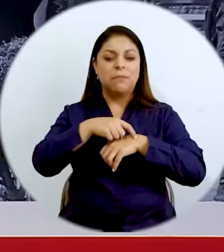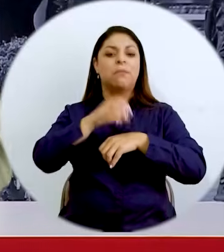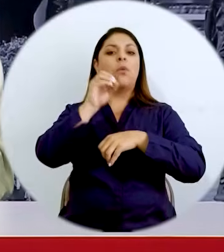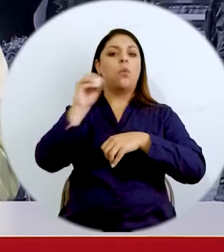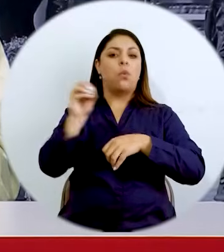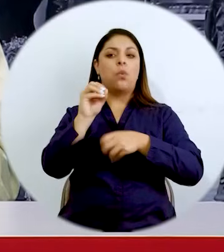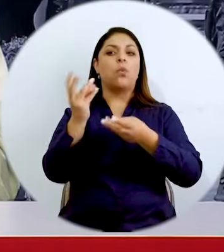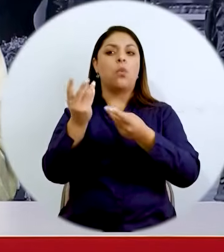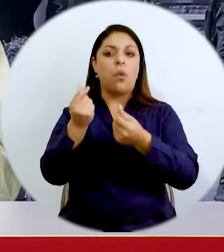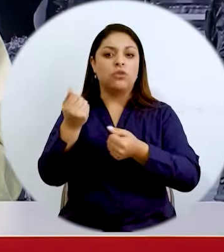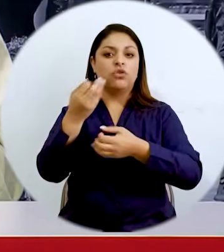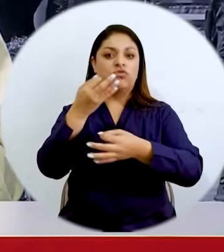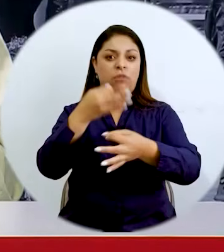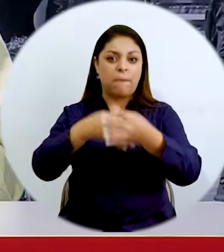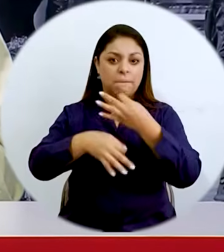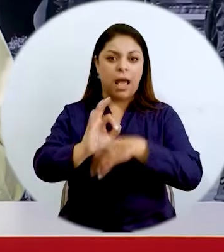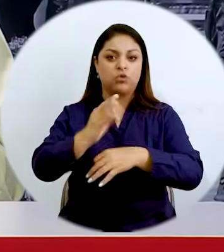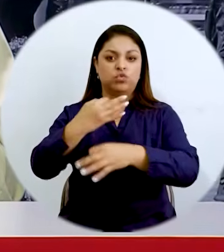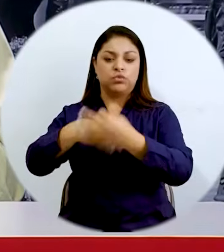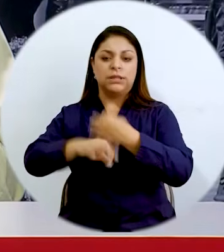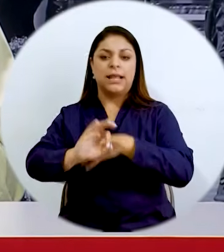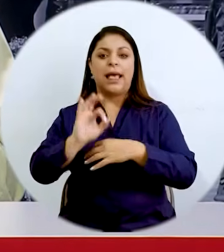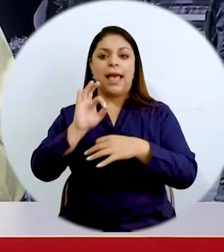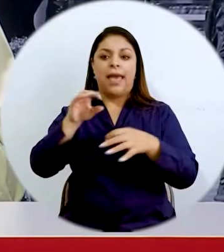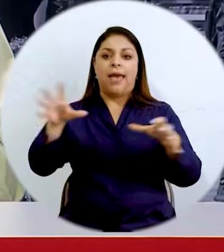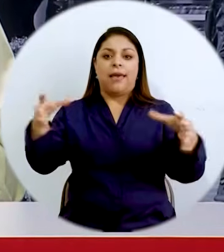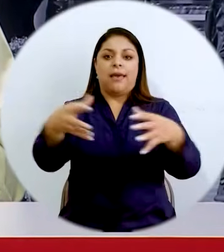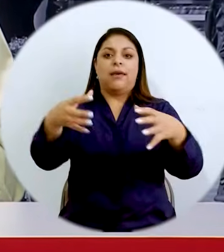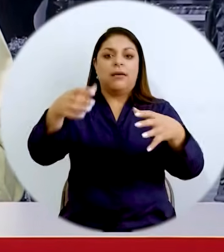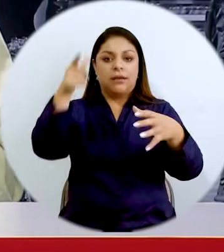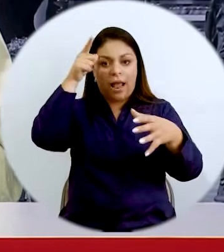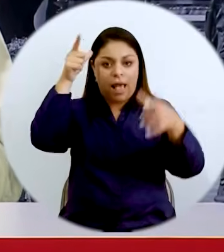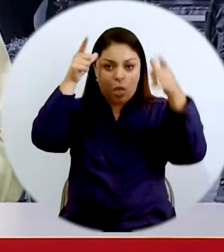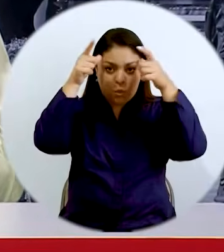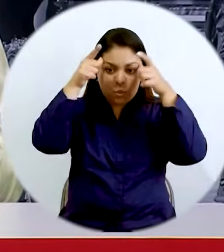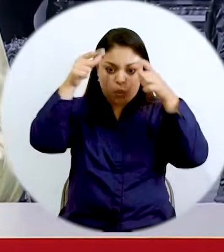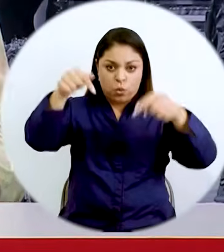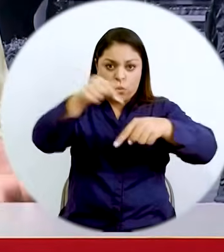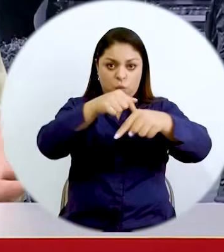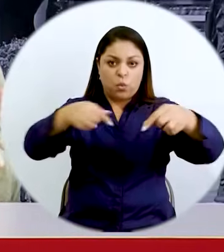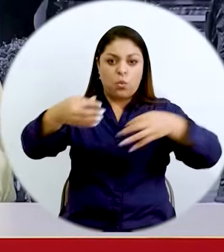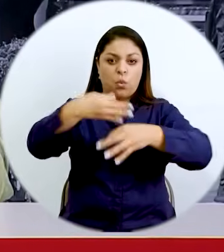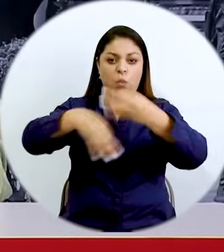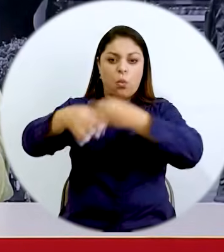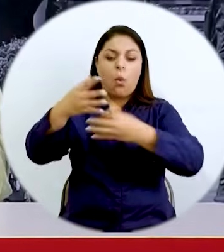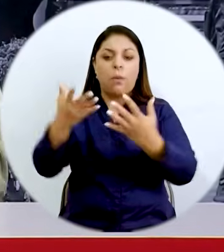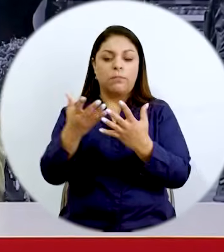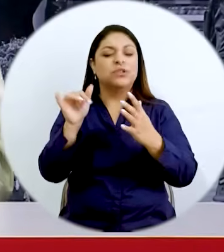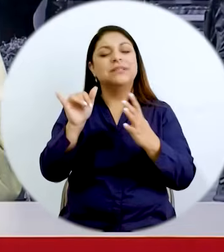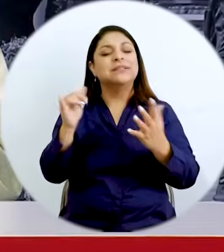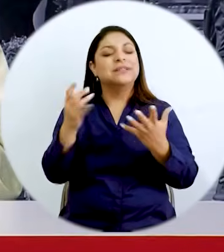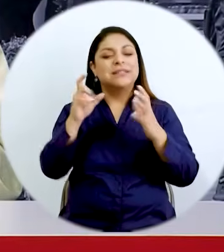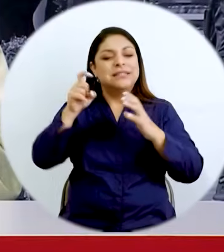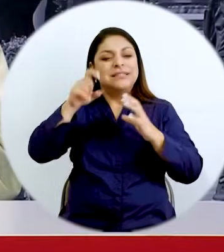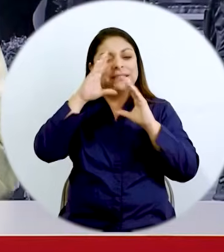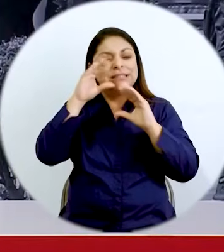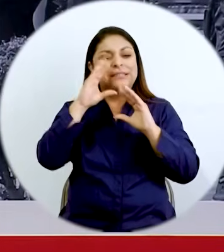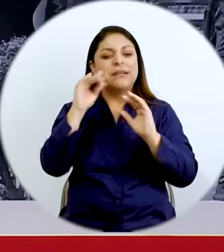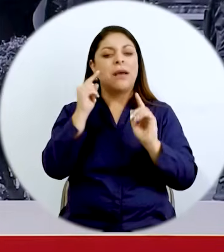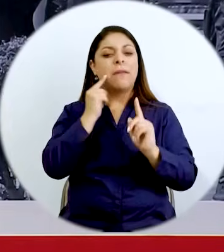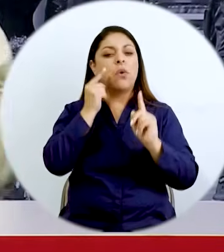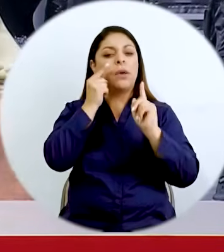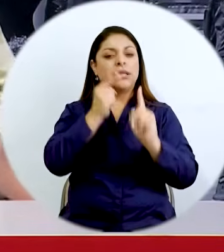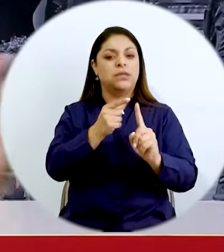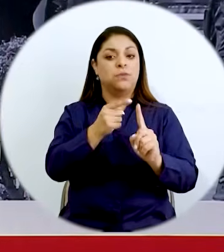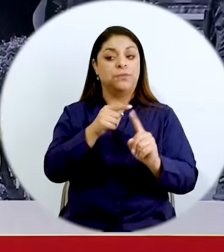debe tener dentro de su hato, entonces pues el objetivo final pues no se alcanza, ¿verdad? Entonces creo que además